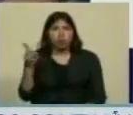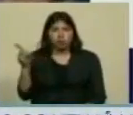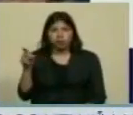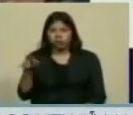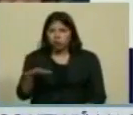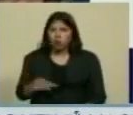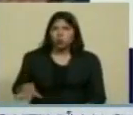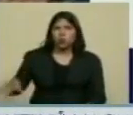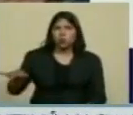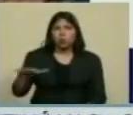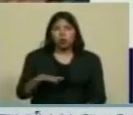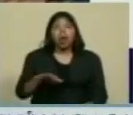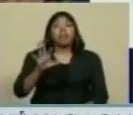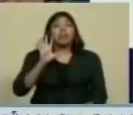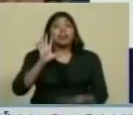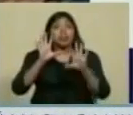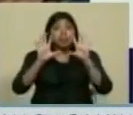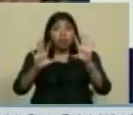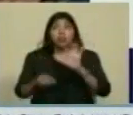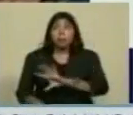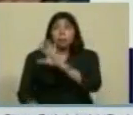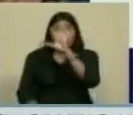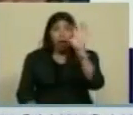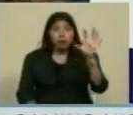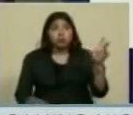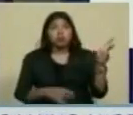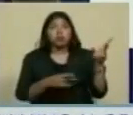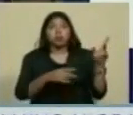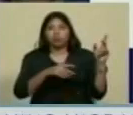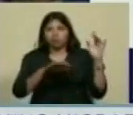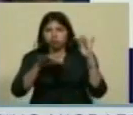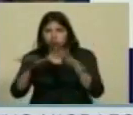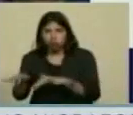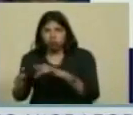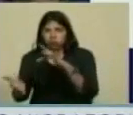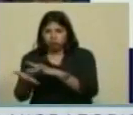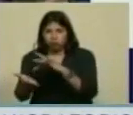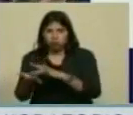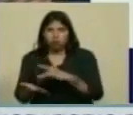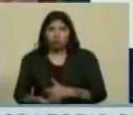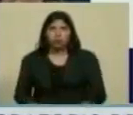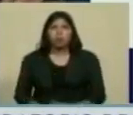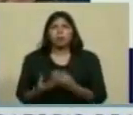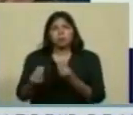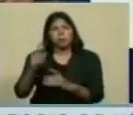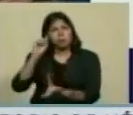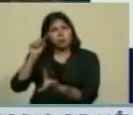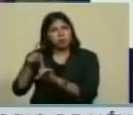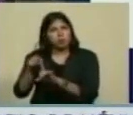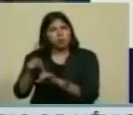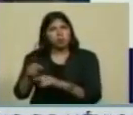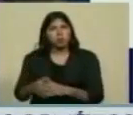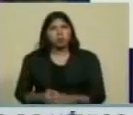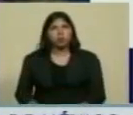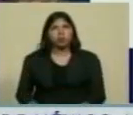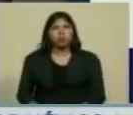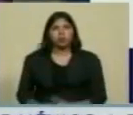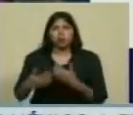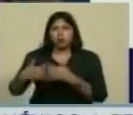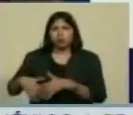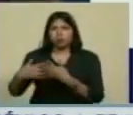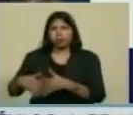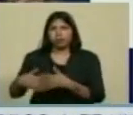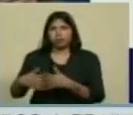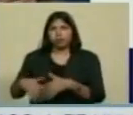cerca de 10 países, así como ha dicho el ministro Ucbel Roa. Busca, por supuesto, el impulso del parque productivo de nuestro país,